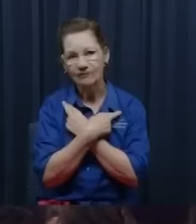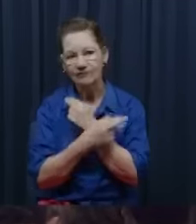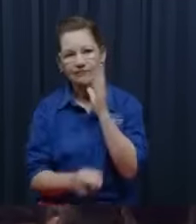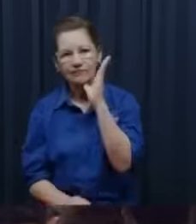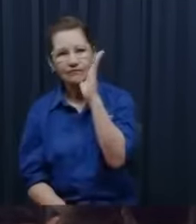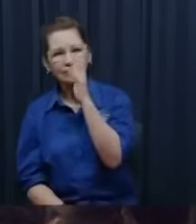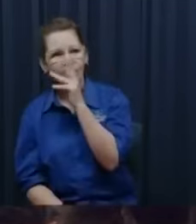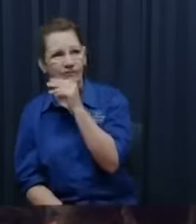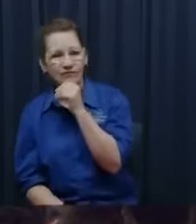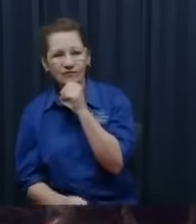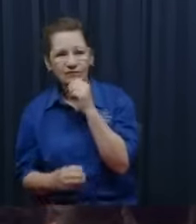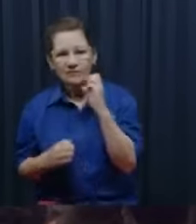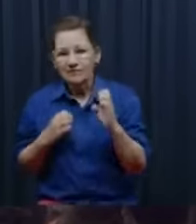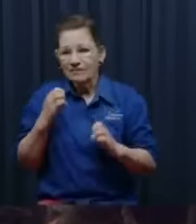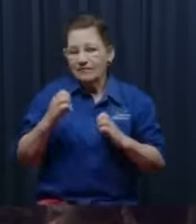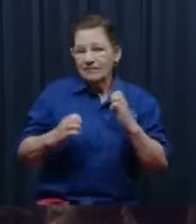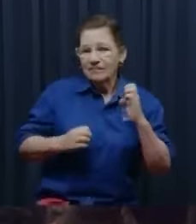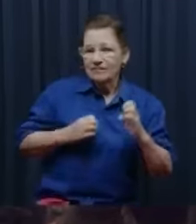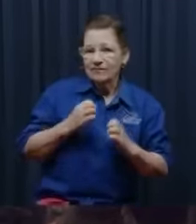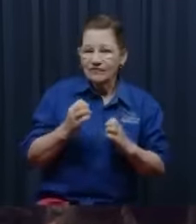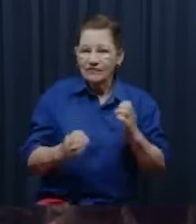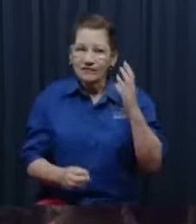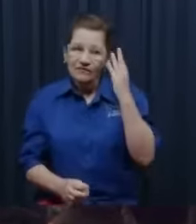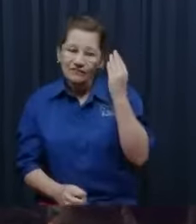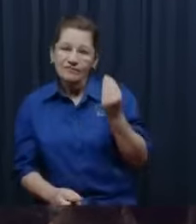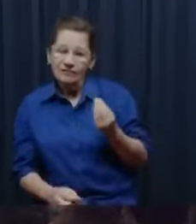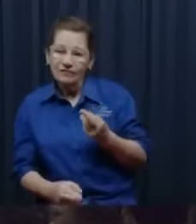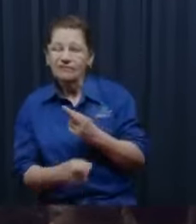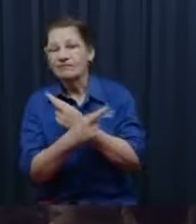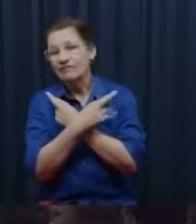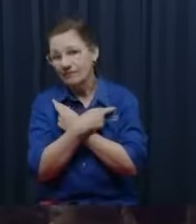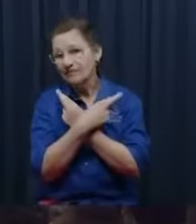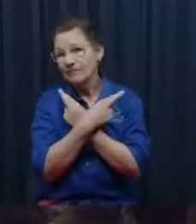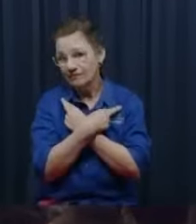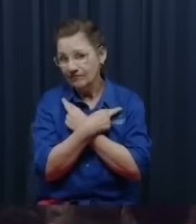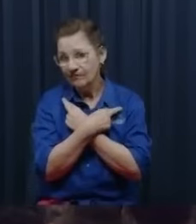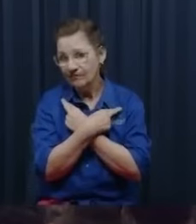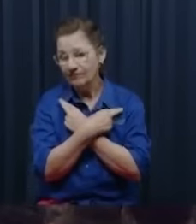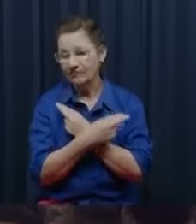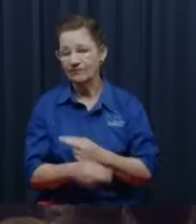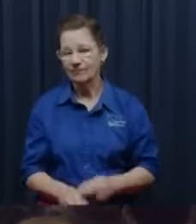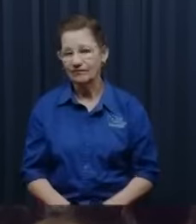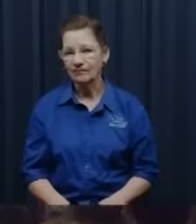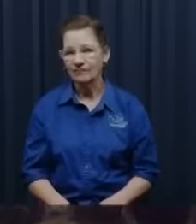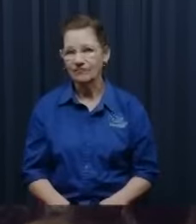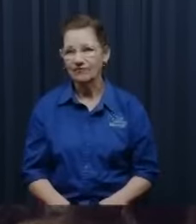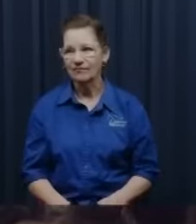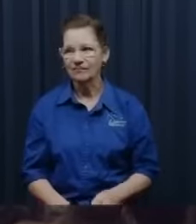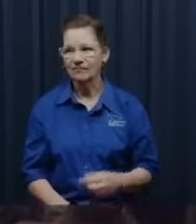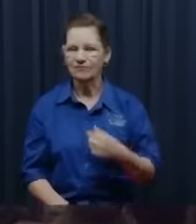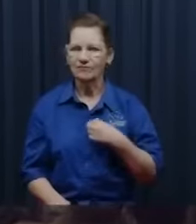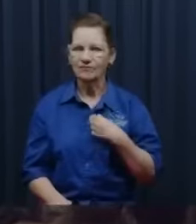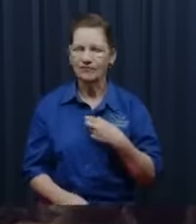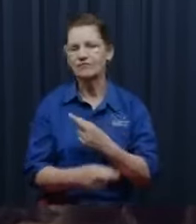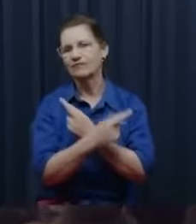demasiado ni gritar estoy en reposo Eh me miro